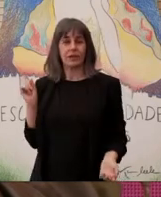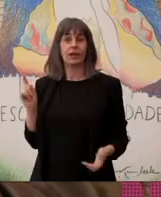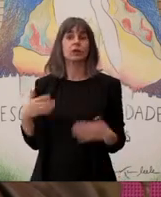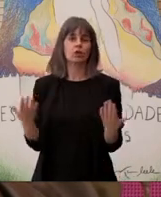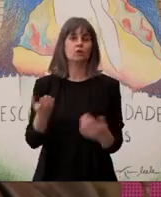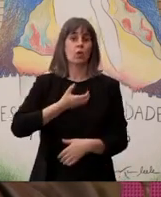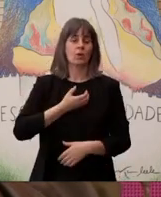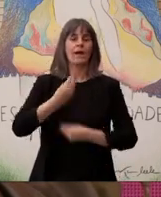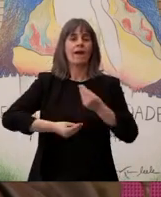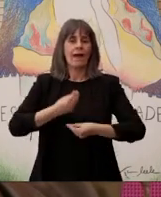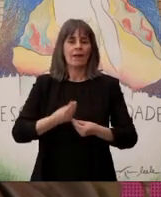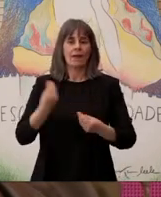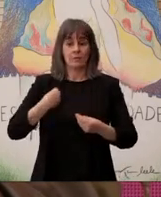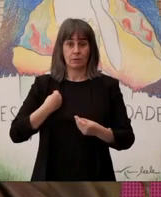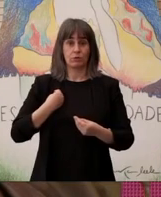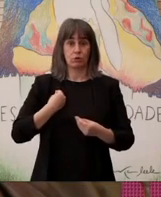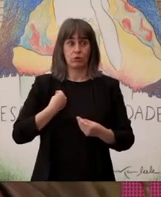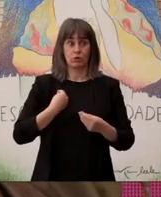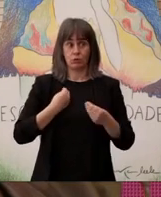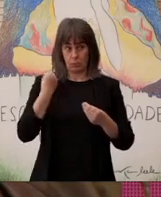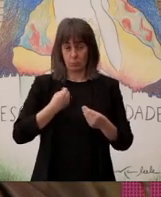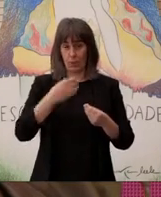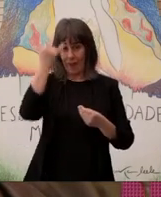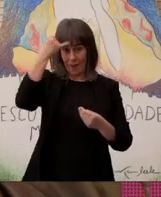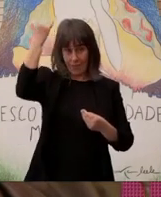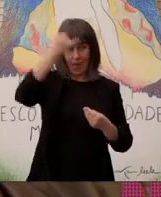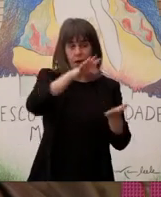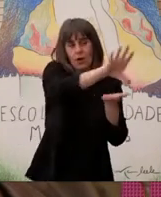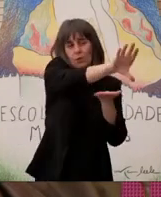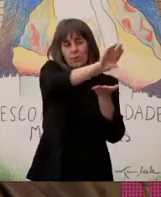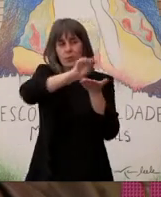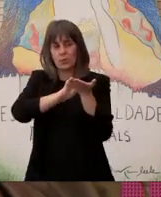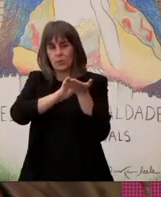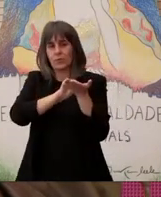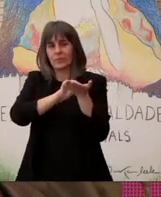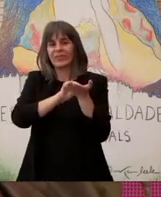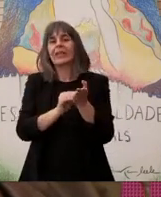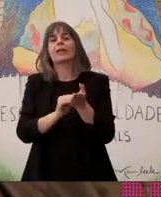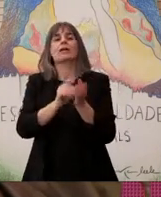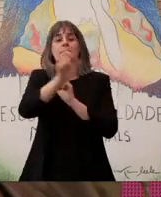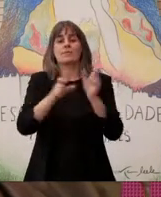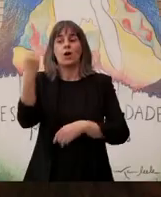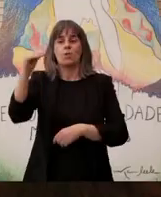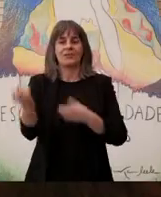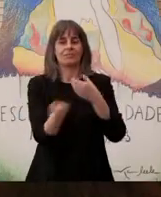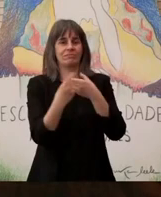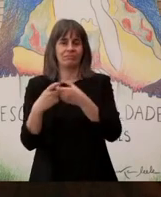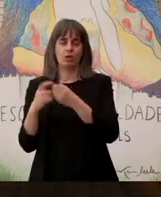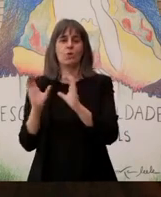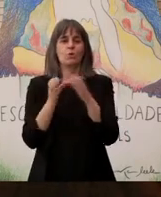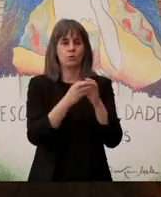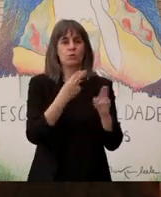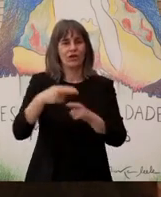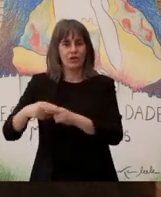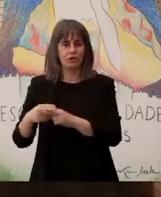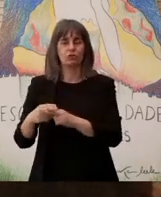es capitalizar eso incorporar moza a política se politizó muy tayente joven que elevaba